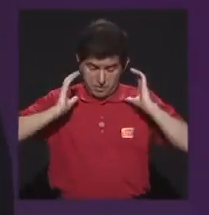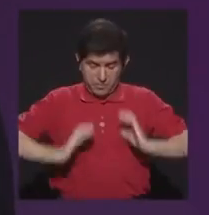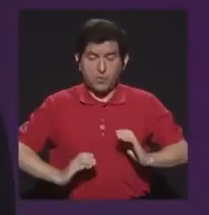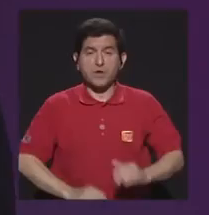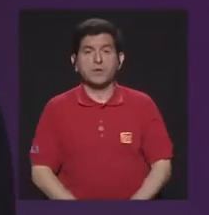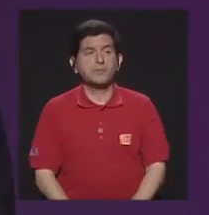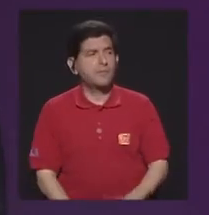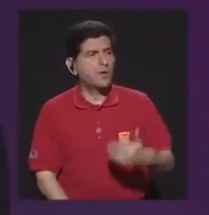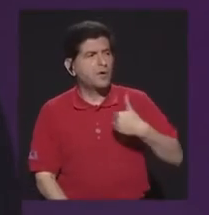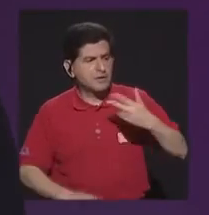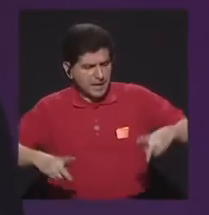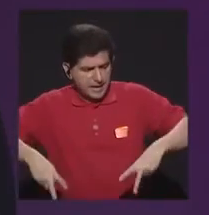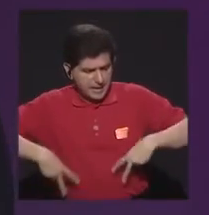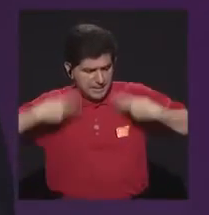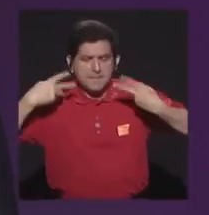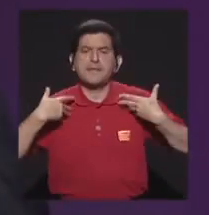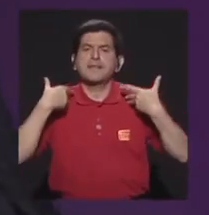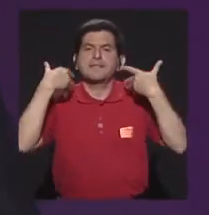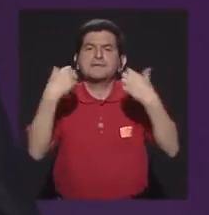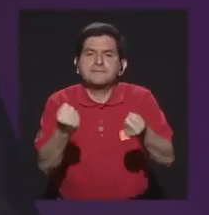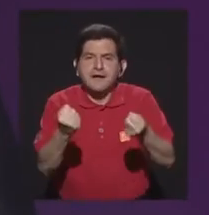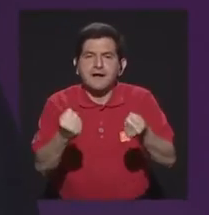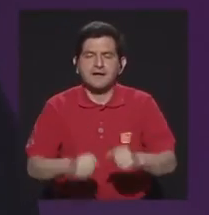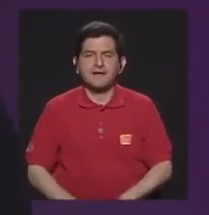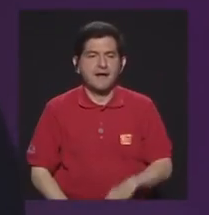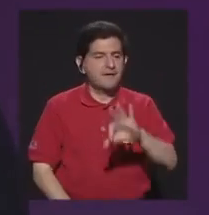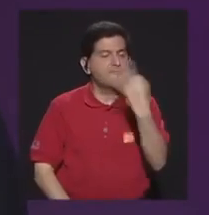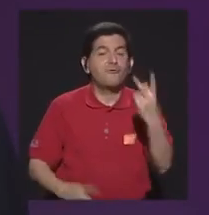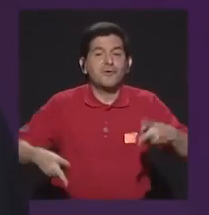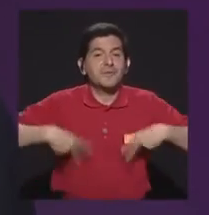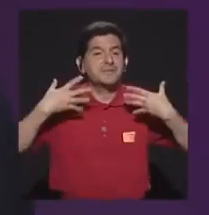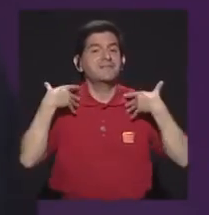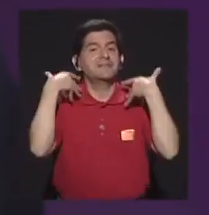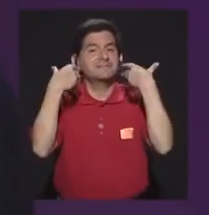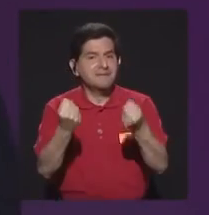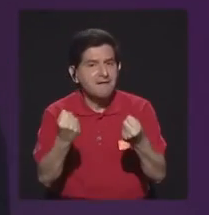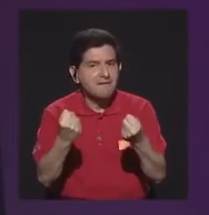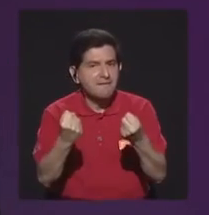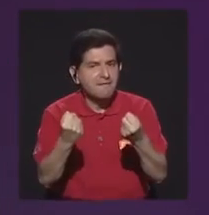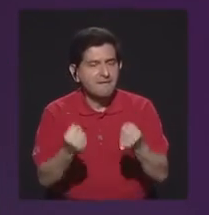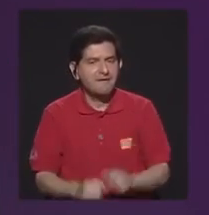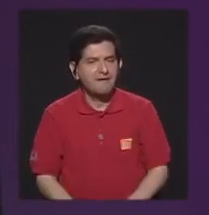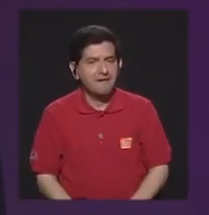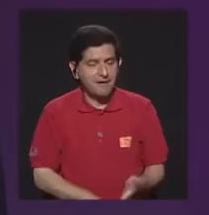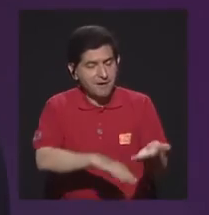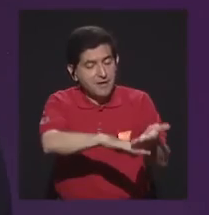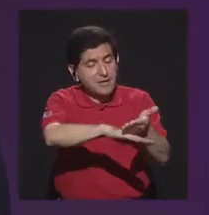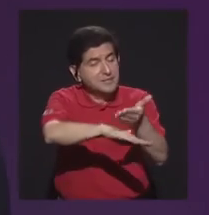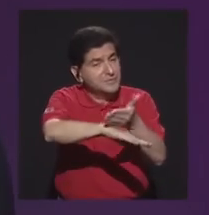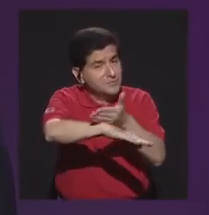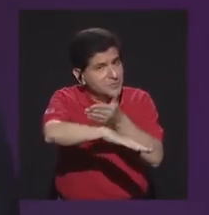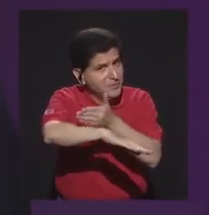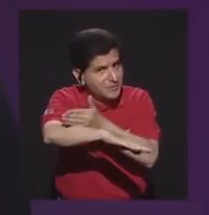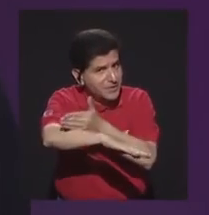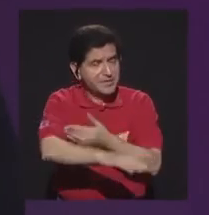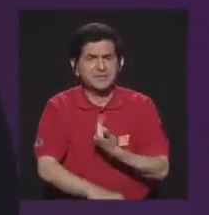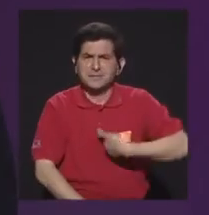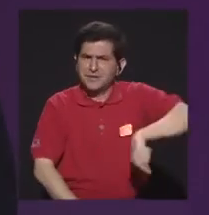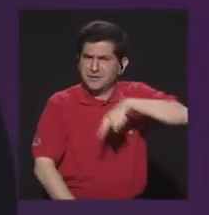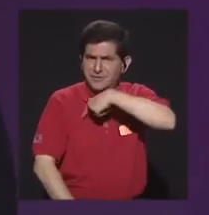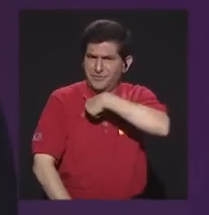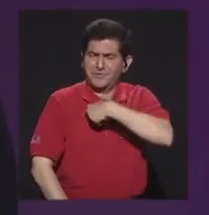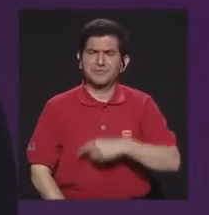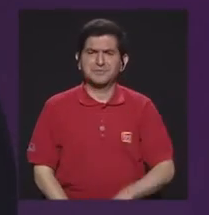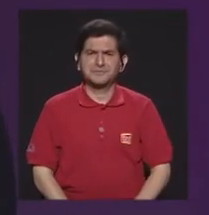tener una vida saludable, estilos de vida saludable. Y ahí progresivamente ya nosotros